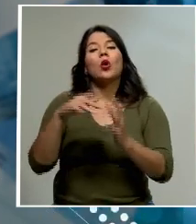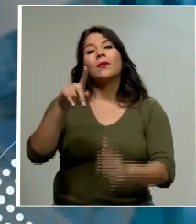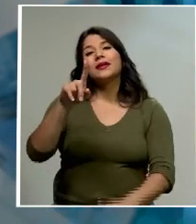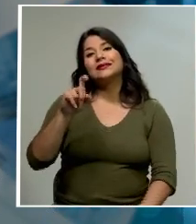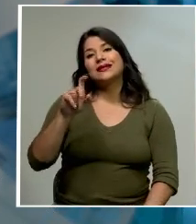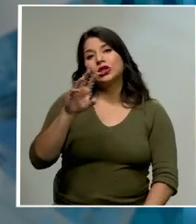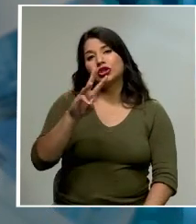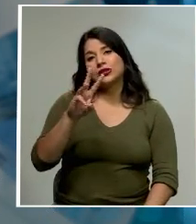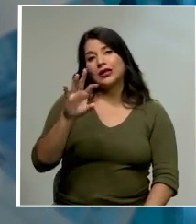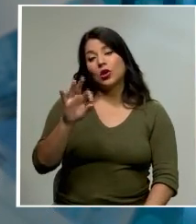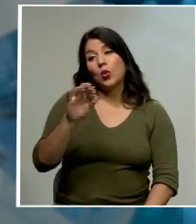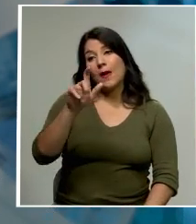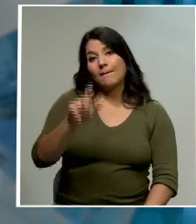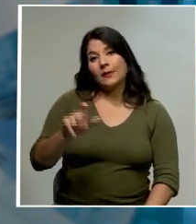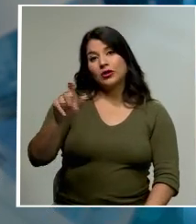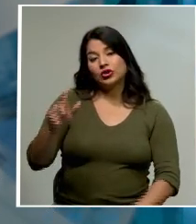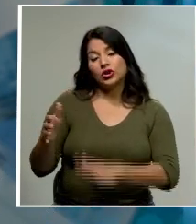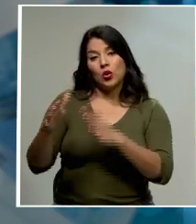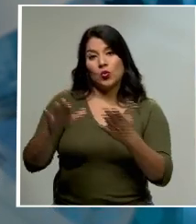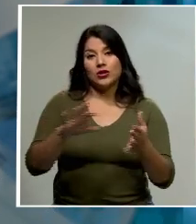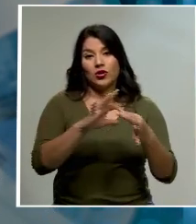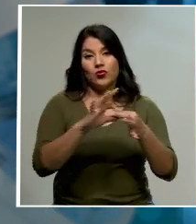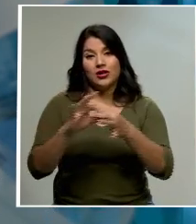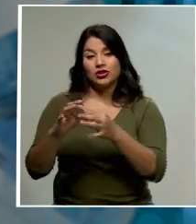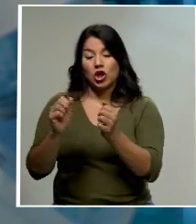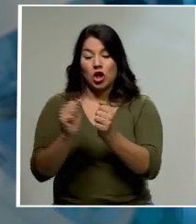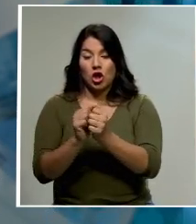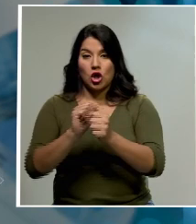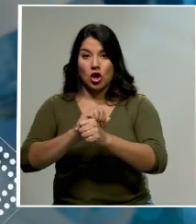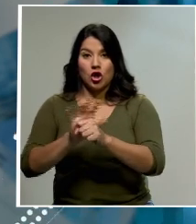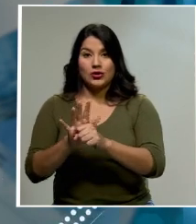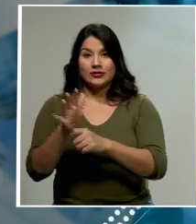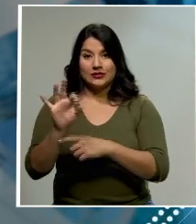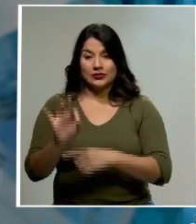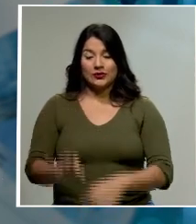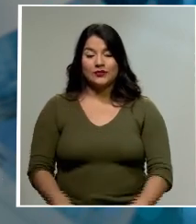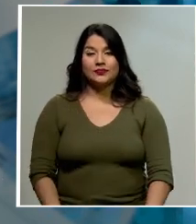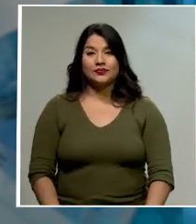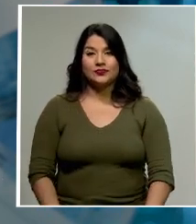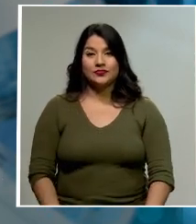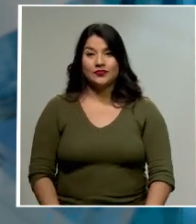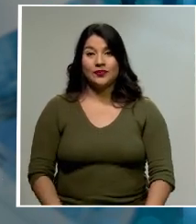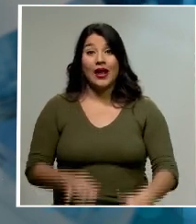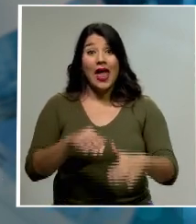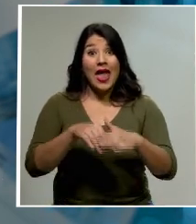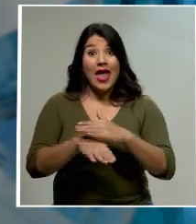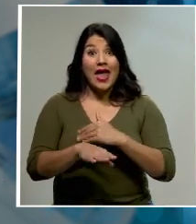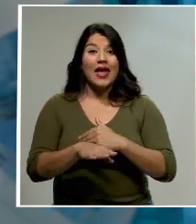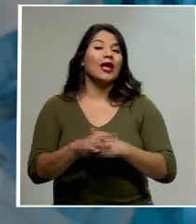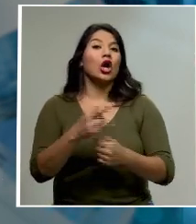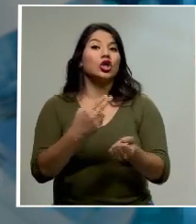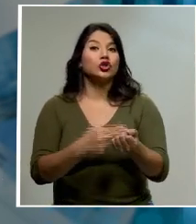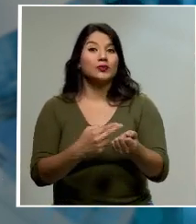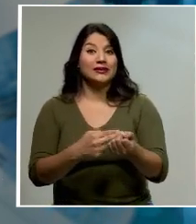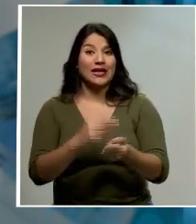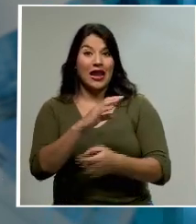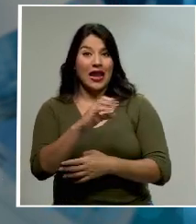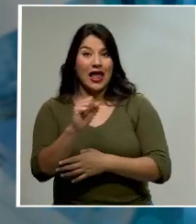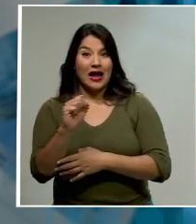5.169 muertes asociadas a esta enfermedad. En la caja se registran